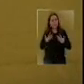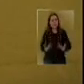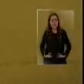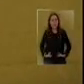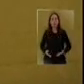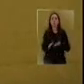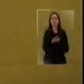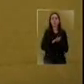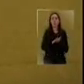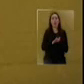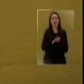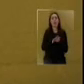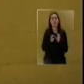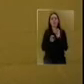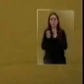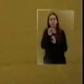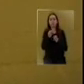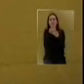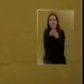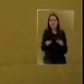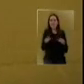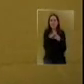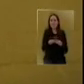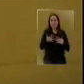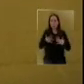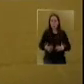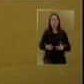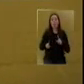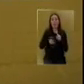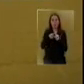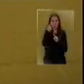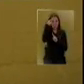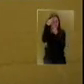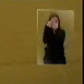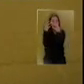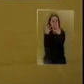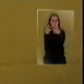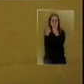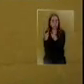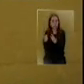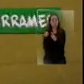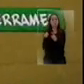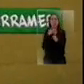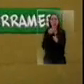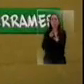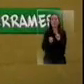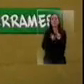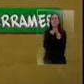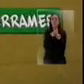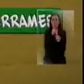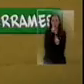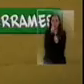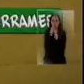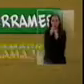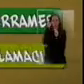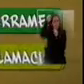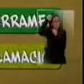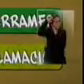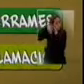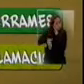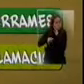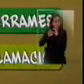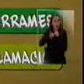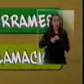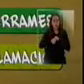Por ejemplo, estimula la oxidación de los tejidos, incluyendo los del cerebro. Y también aumenta los riesgos de derrames y